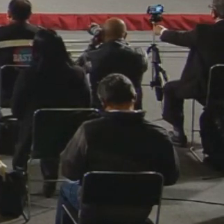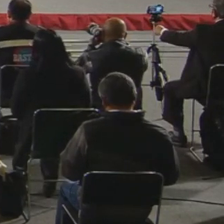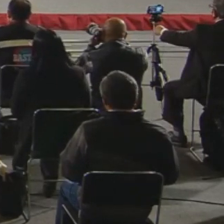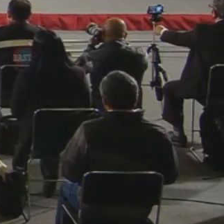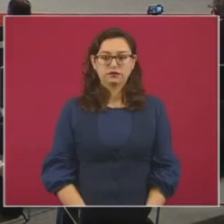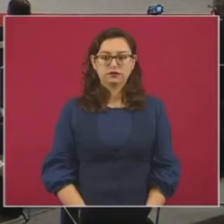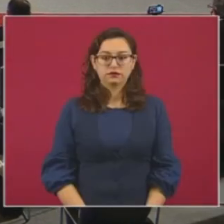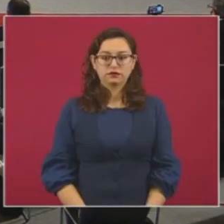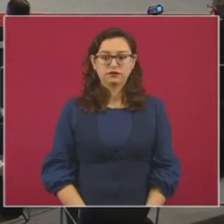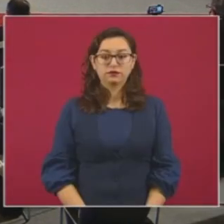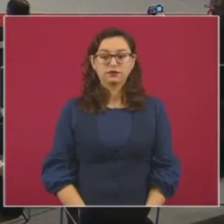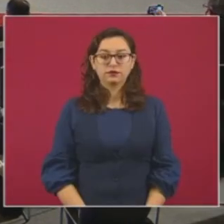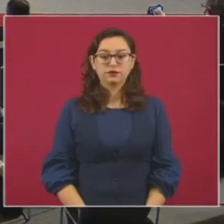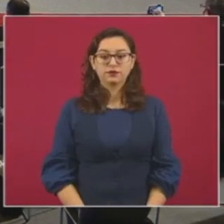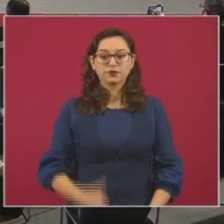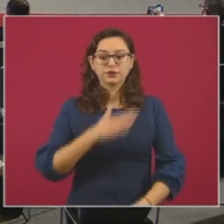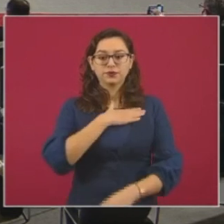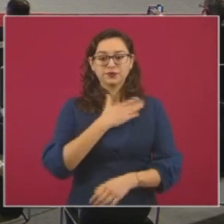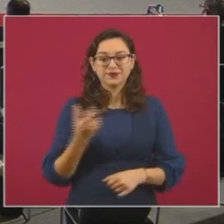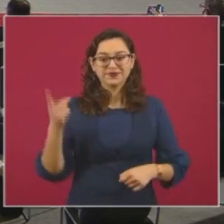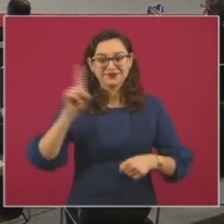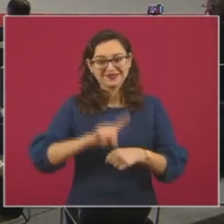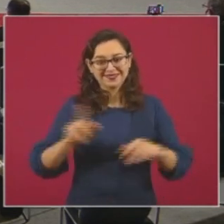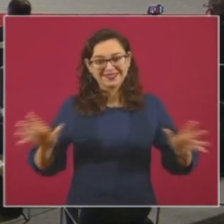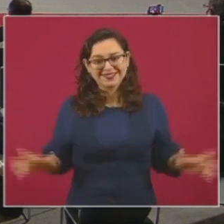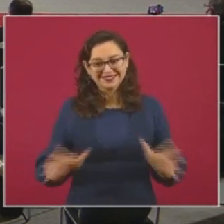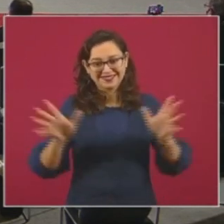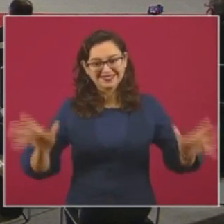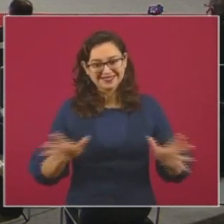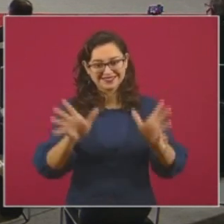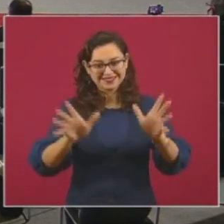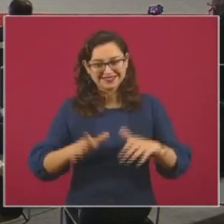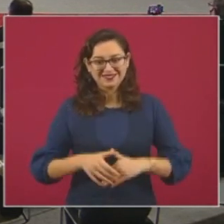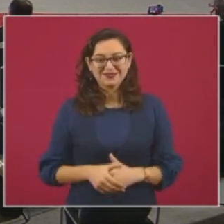Buenos días. Ánimo.